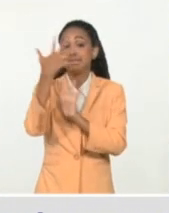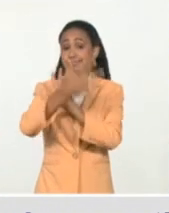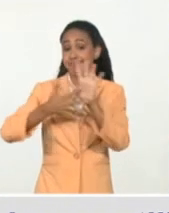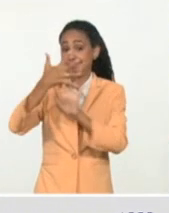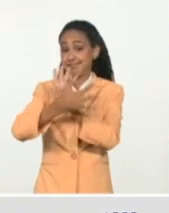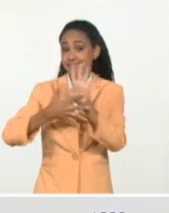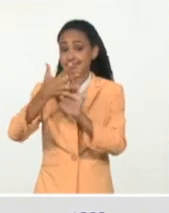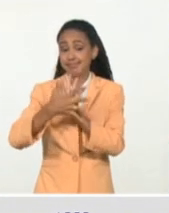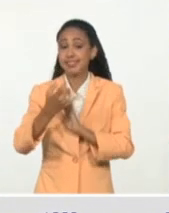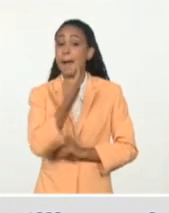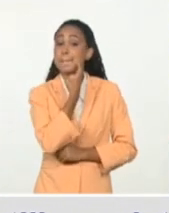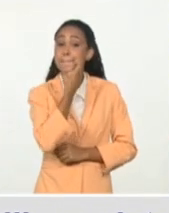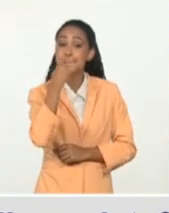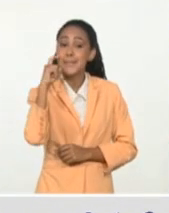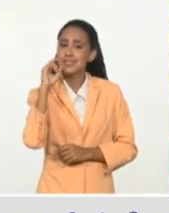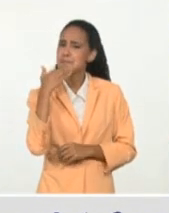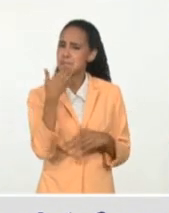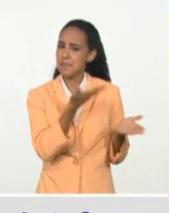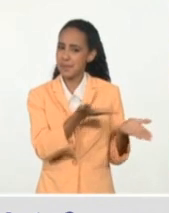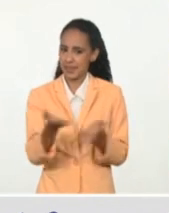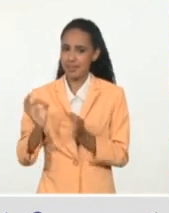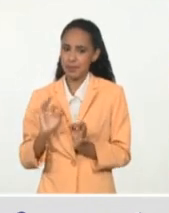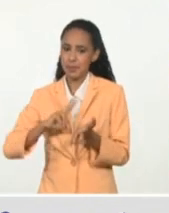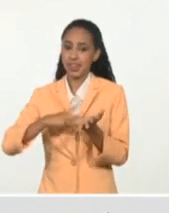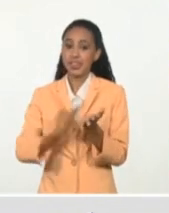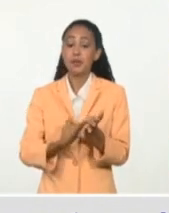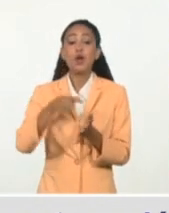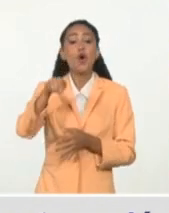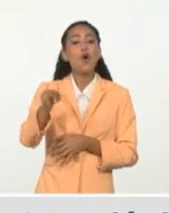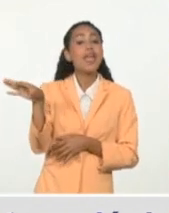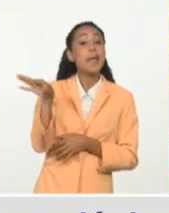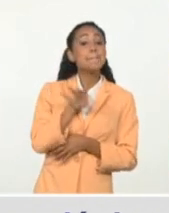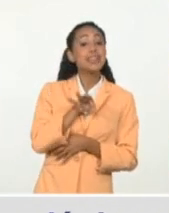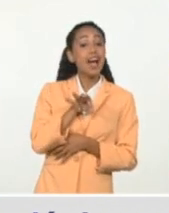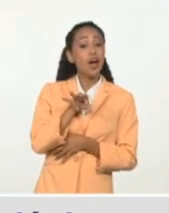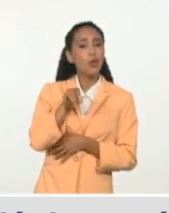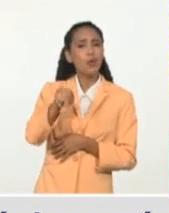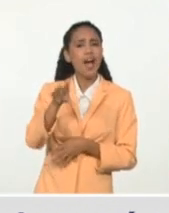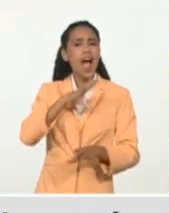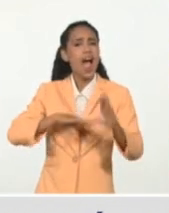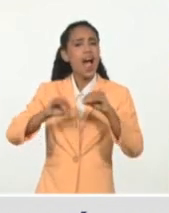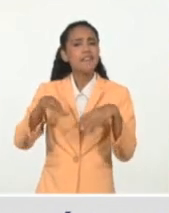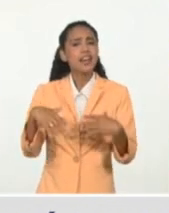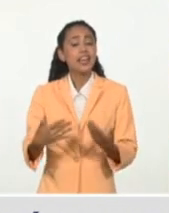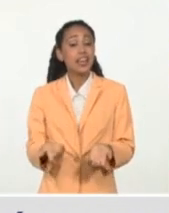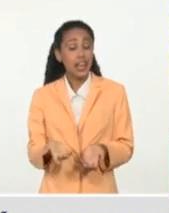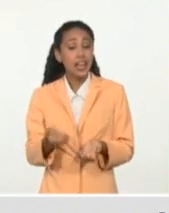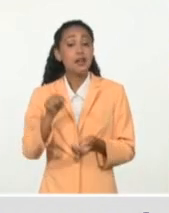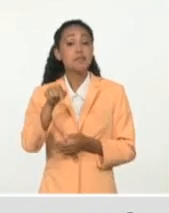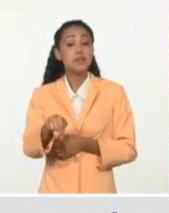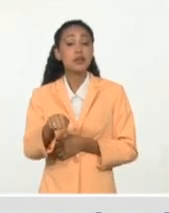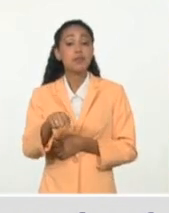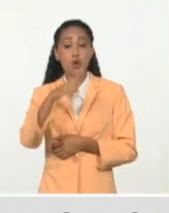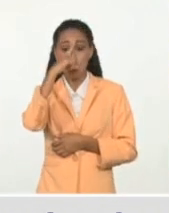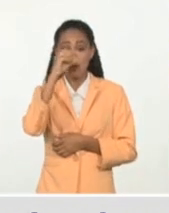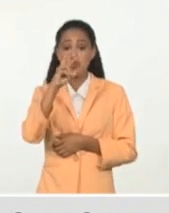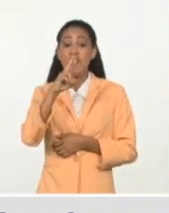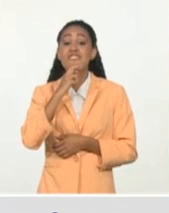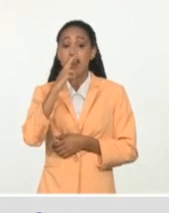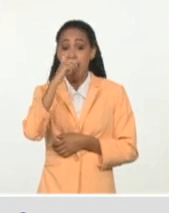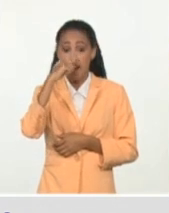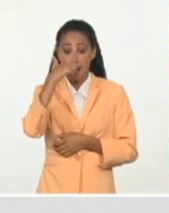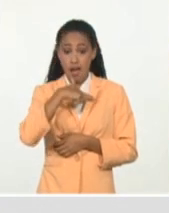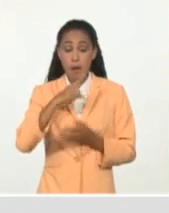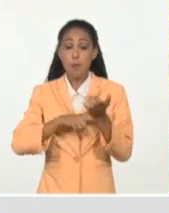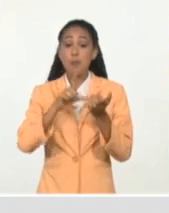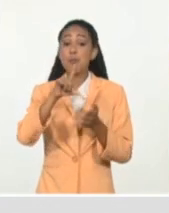Maciel Suárez, bienvenida. Y hoy nuestro invitado nos viene a hablar del candidato Soberana Plus, el único